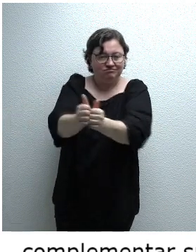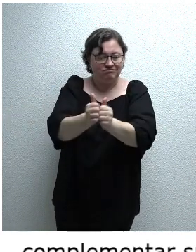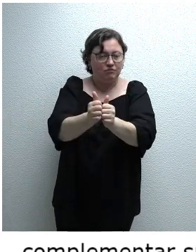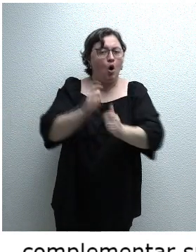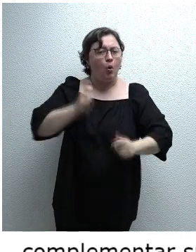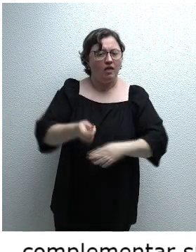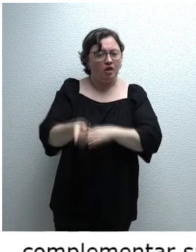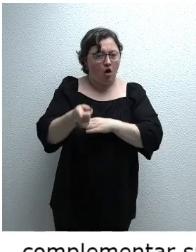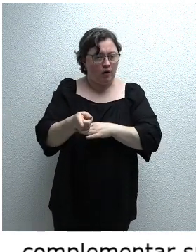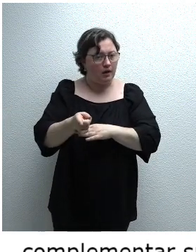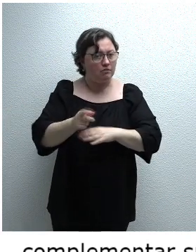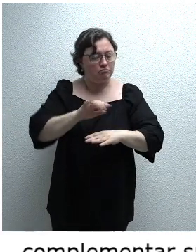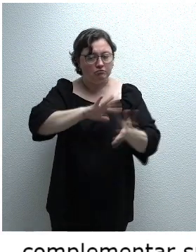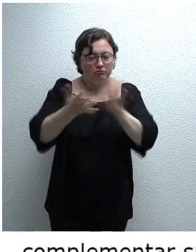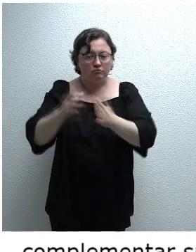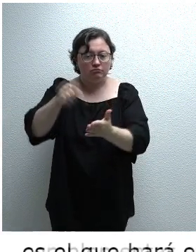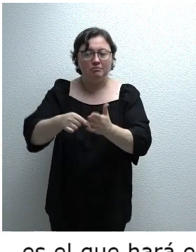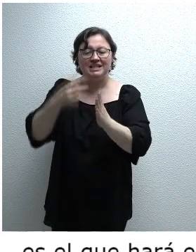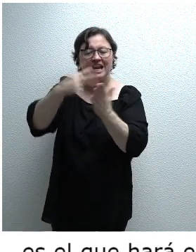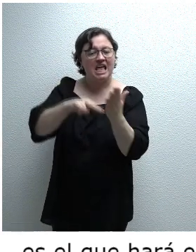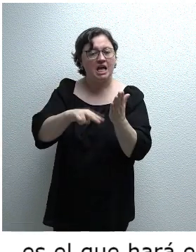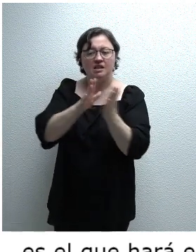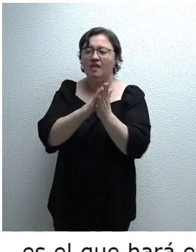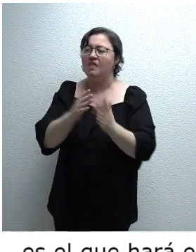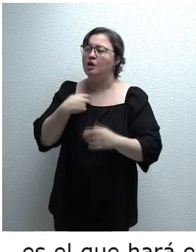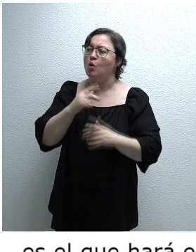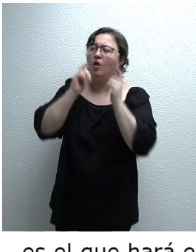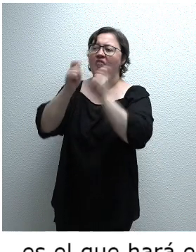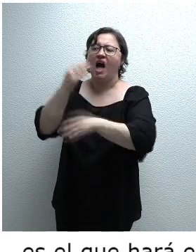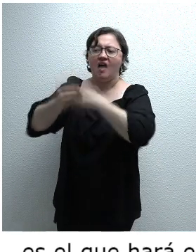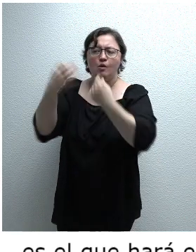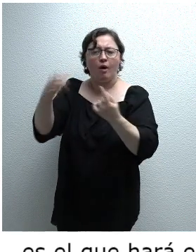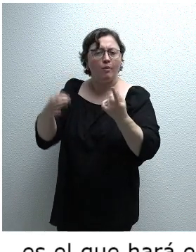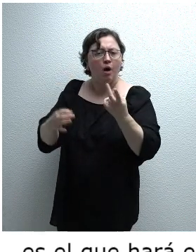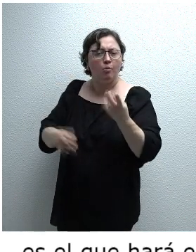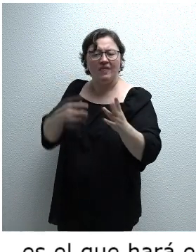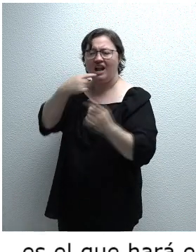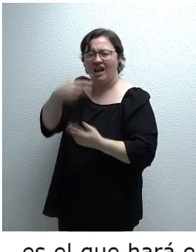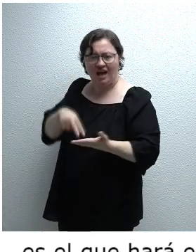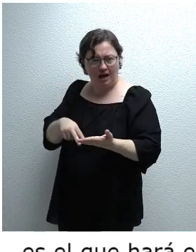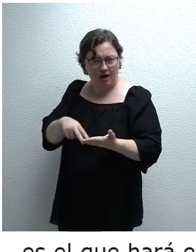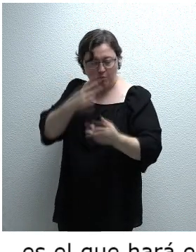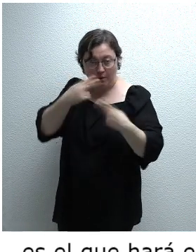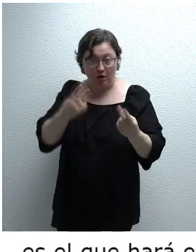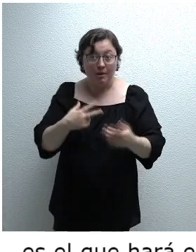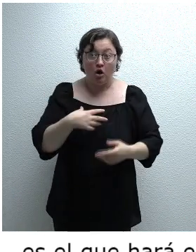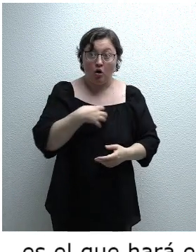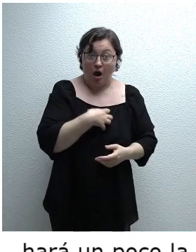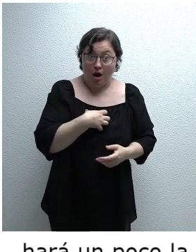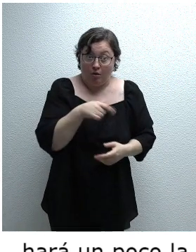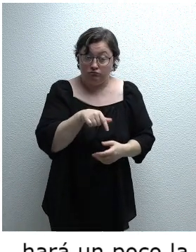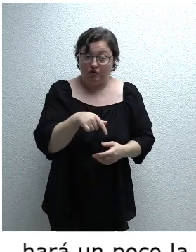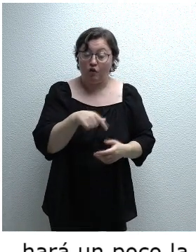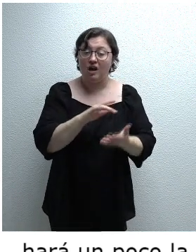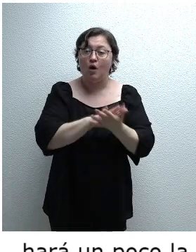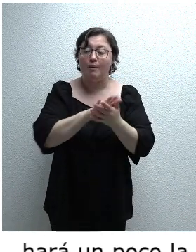juez y le hará un poco la lectura de cuáles son sus atribuciones, pero evidentemente el letrado de la Administración de Justicia asistirá en